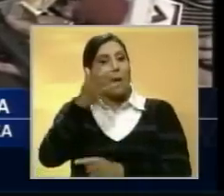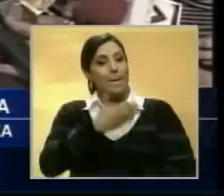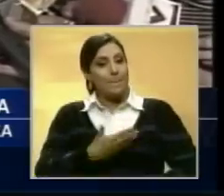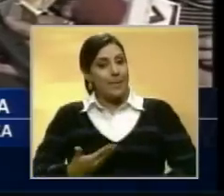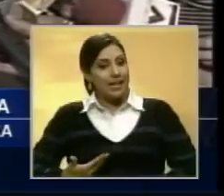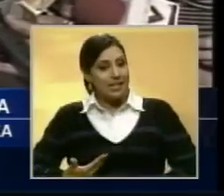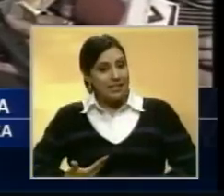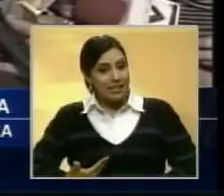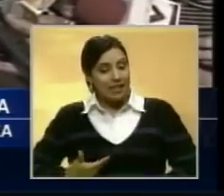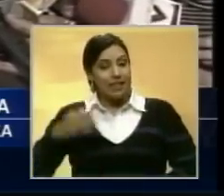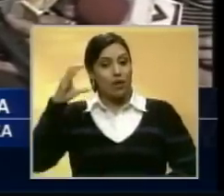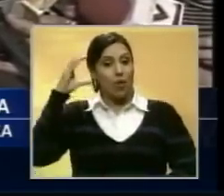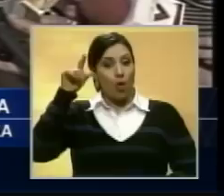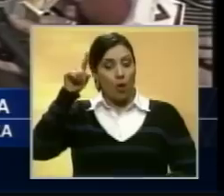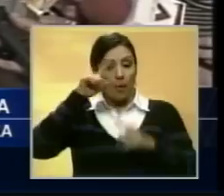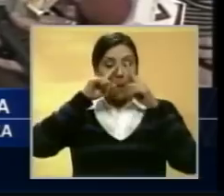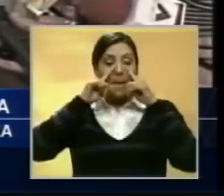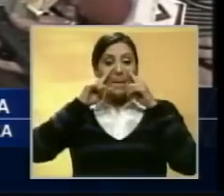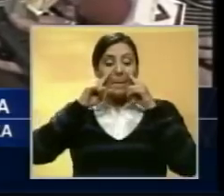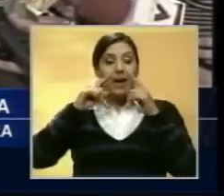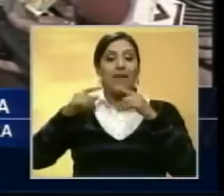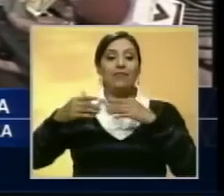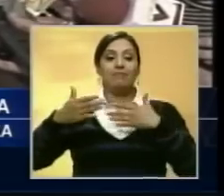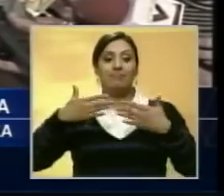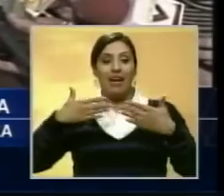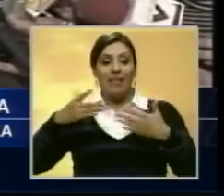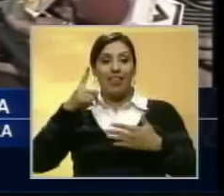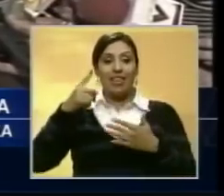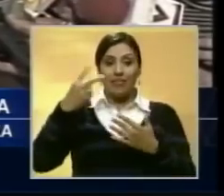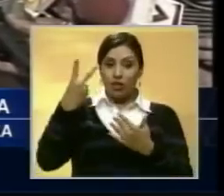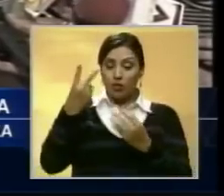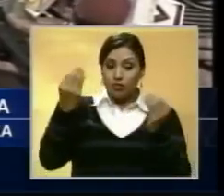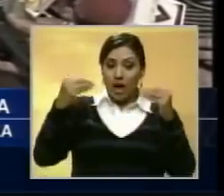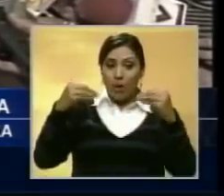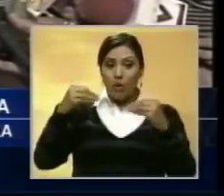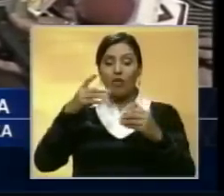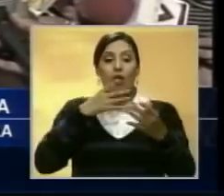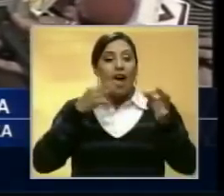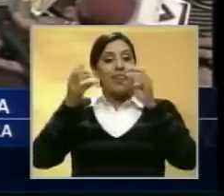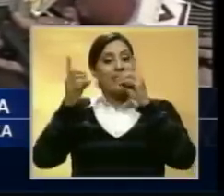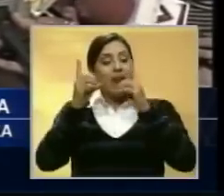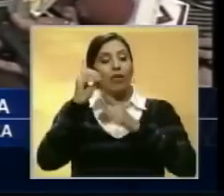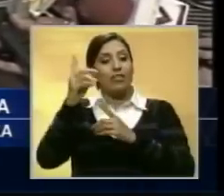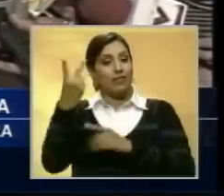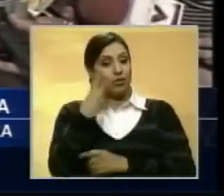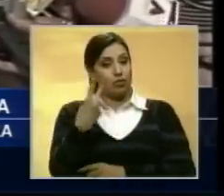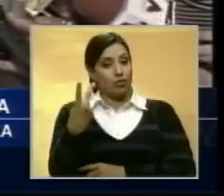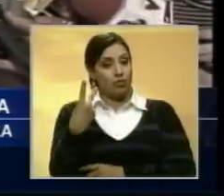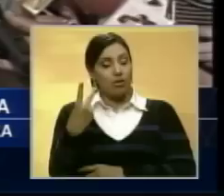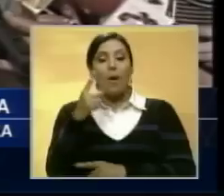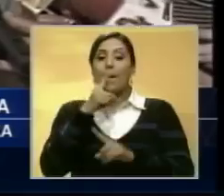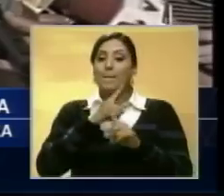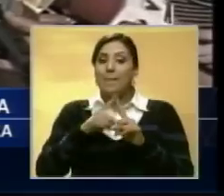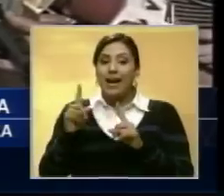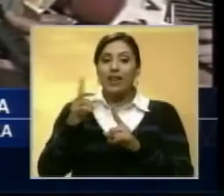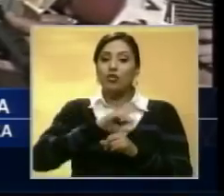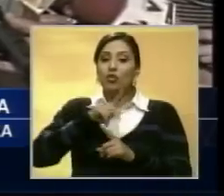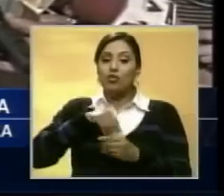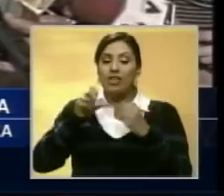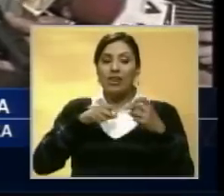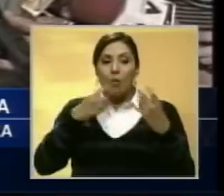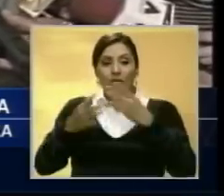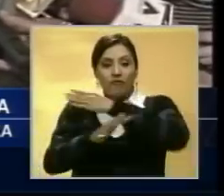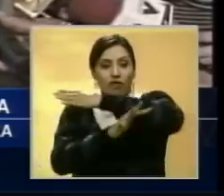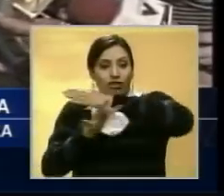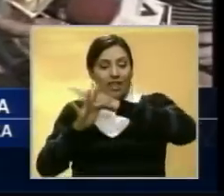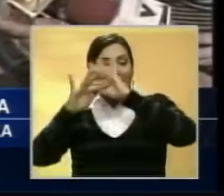la República de Colombia, para bailar hace falta dos, para dialogar hace falta dos, para poder hacer una